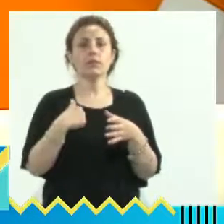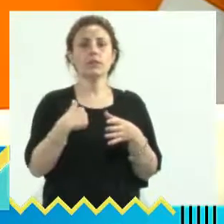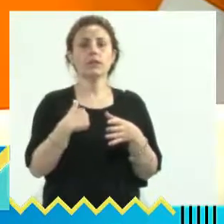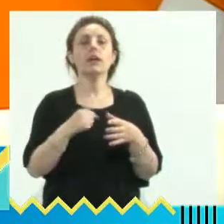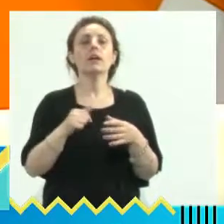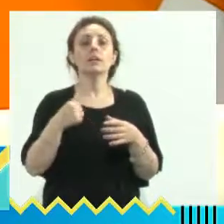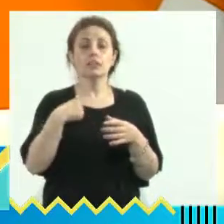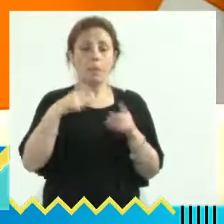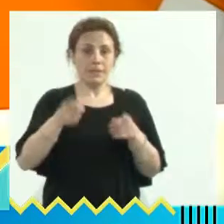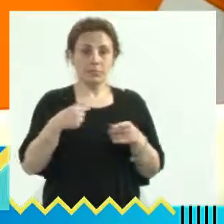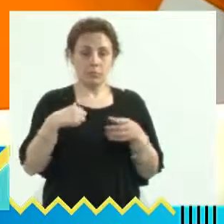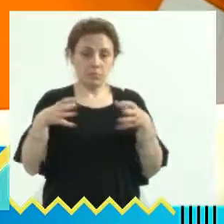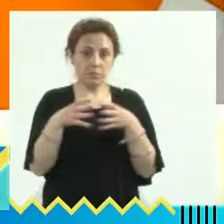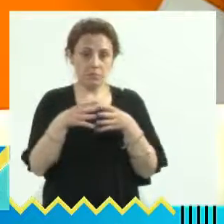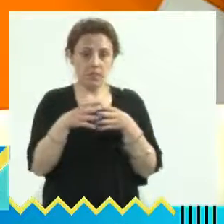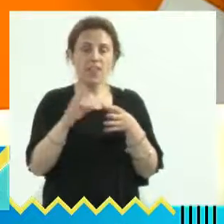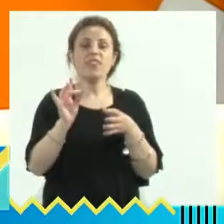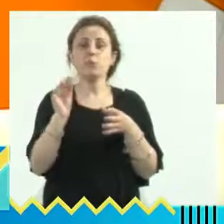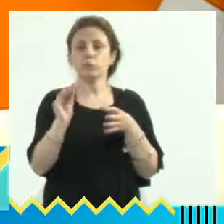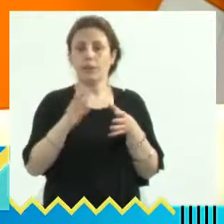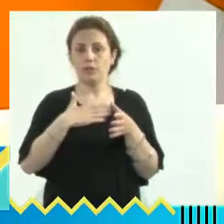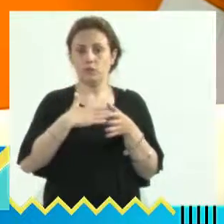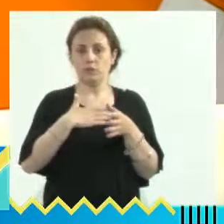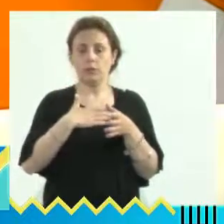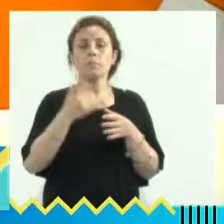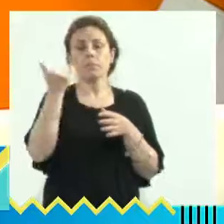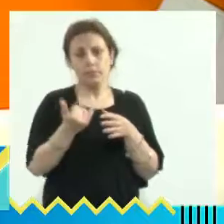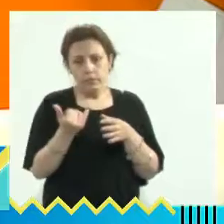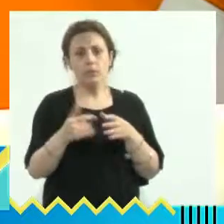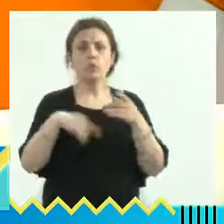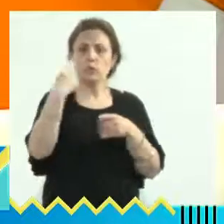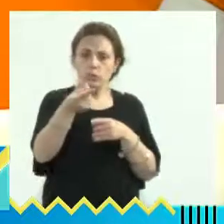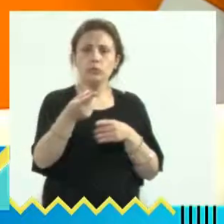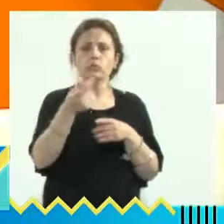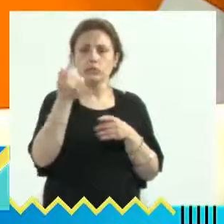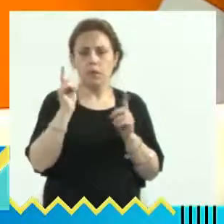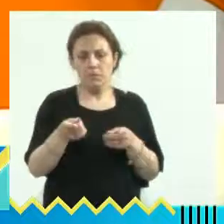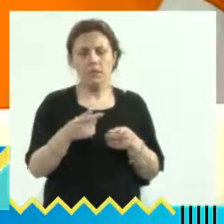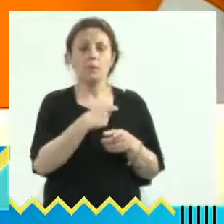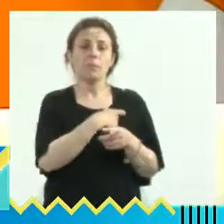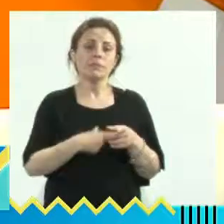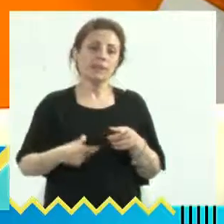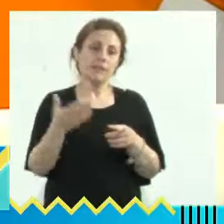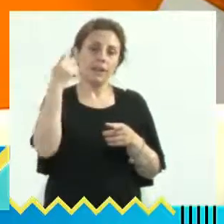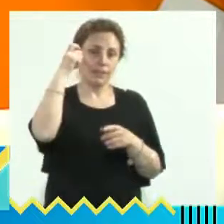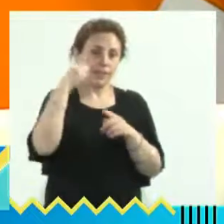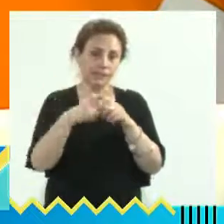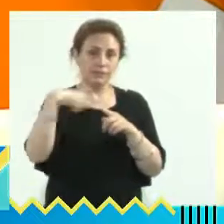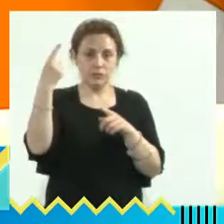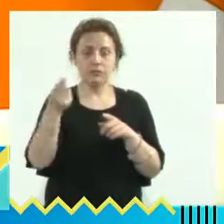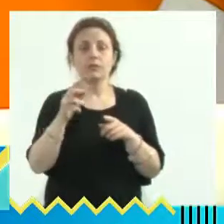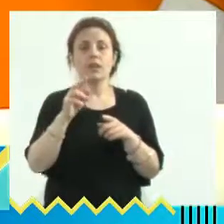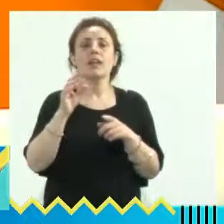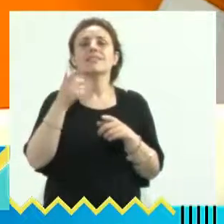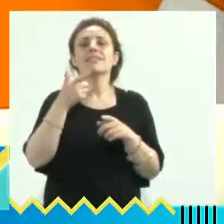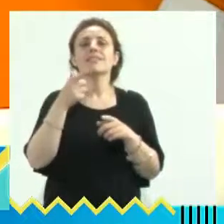mi partido del bloque de diputados. Y hemos tenido presidenta exministra Claudiana Hull, fue presidenta de senadores,